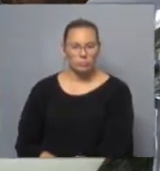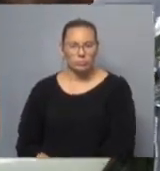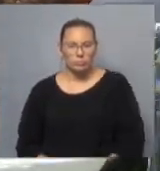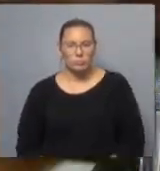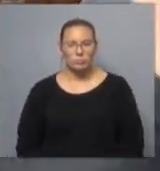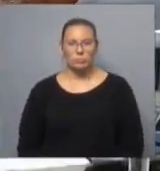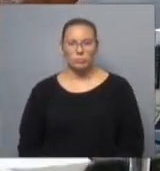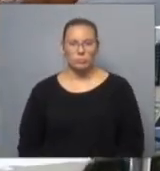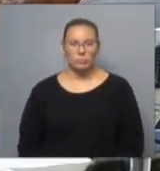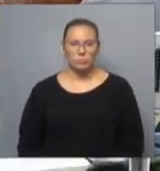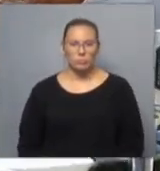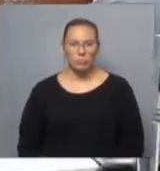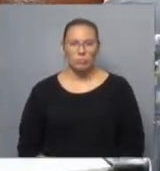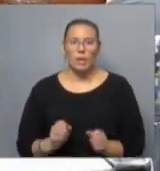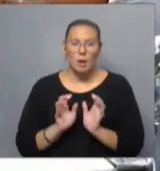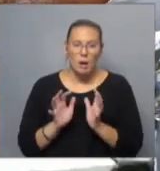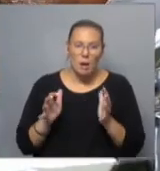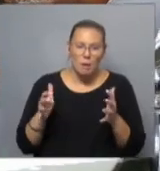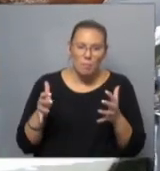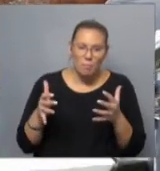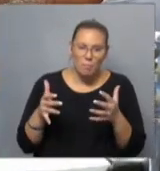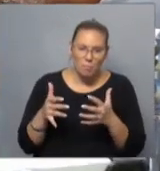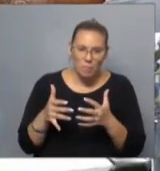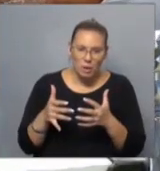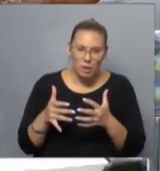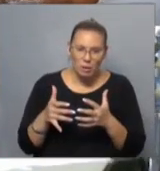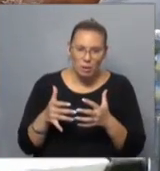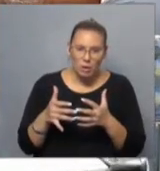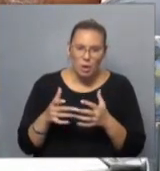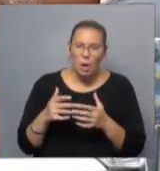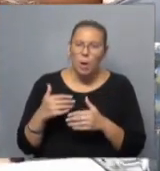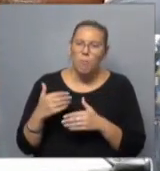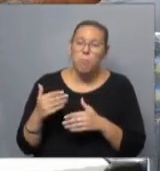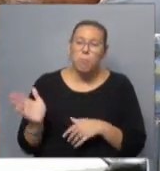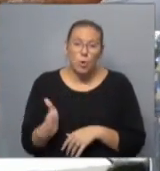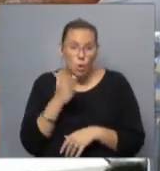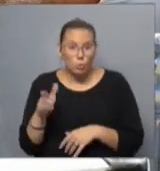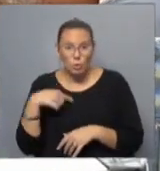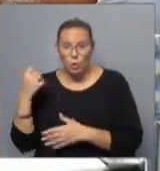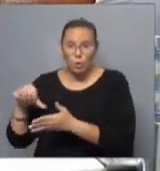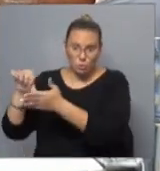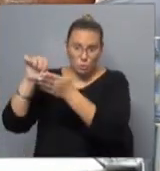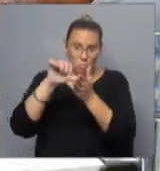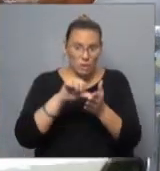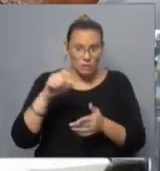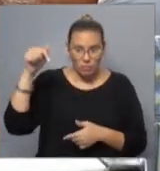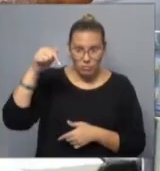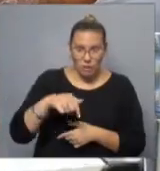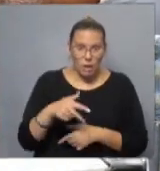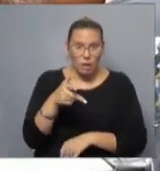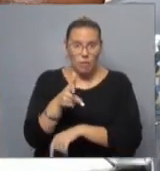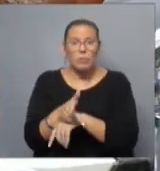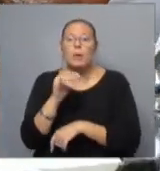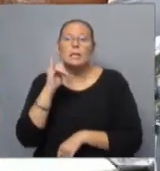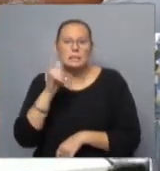Está corriendo. En la pandemia hubo una superproducción del exterior para acá, ¿no? Sí, claro. De alguna